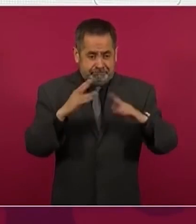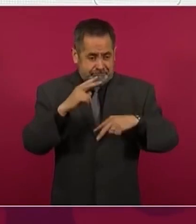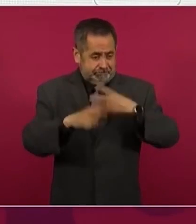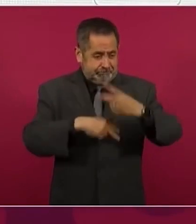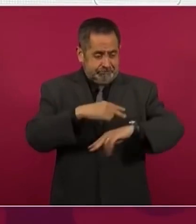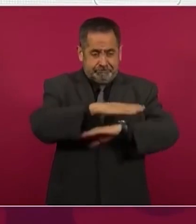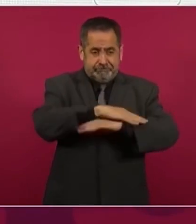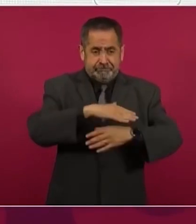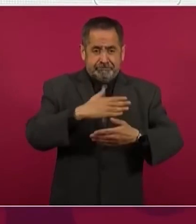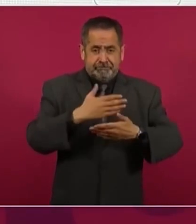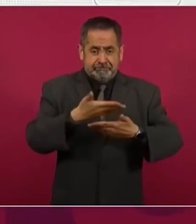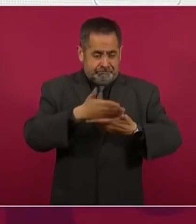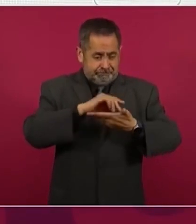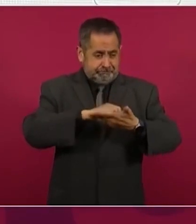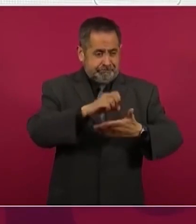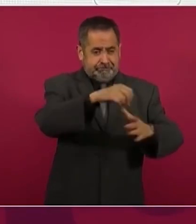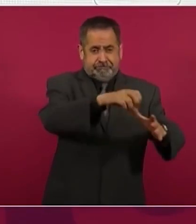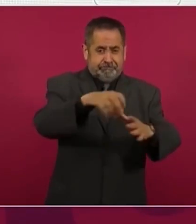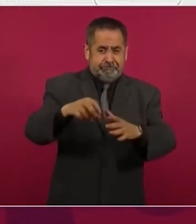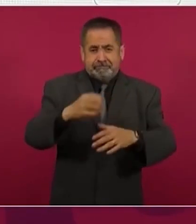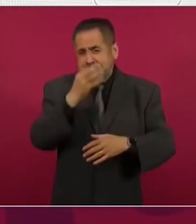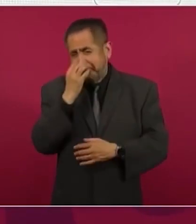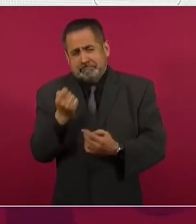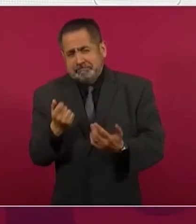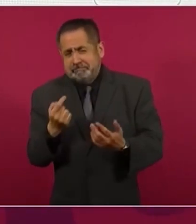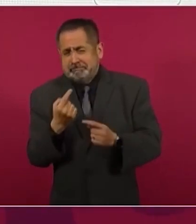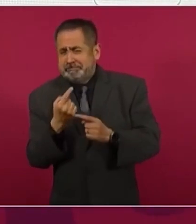y con todas las trampas